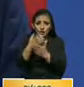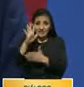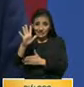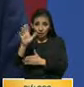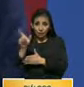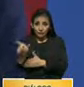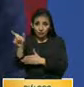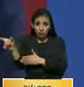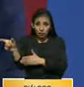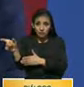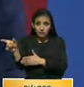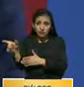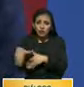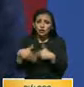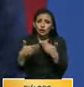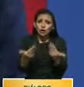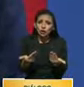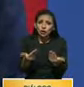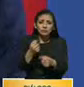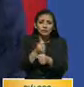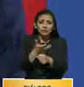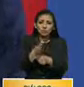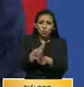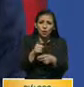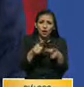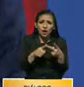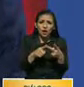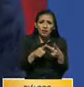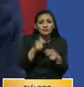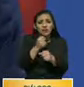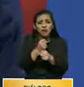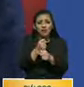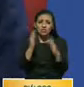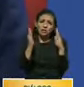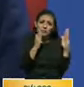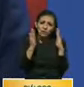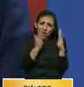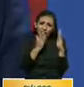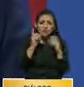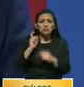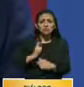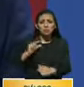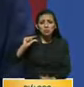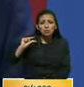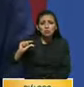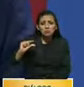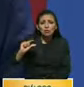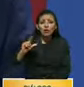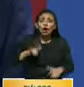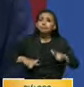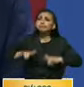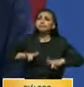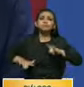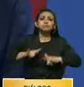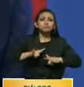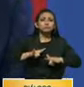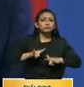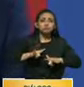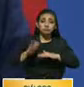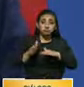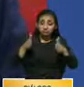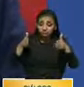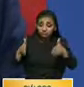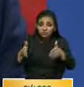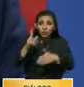económicamente activa viven en el desempleo, en el subempleo y en la informalidad. Para todos ellos vamos a